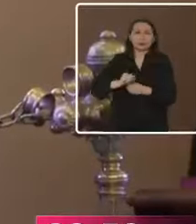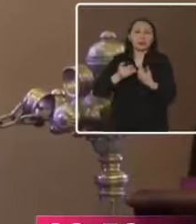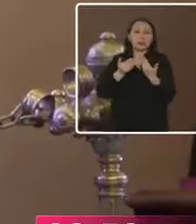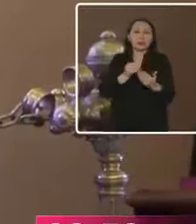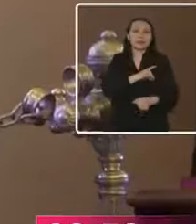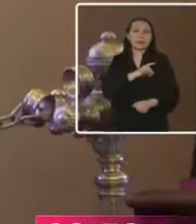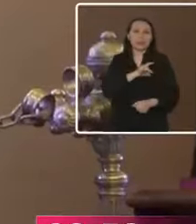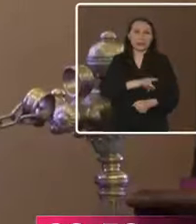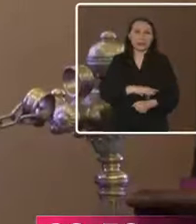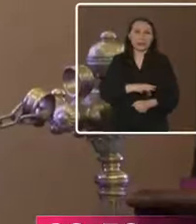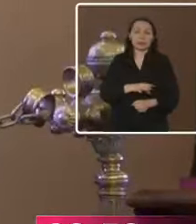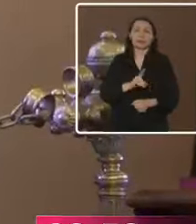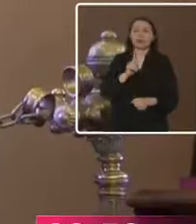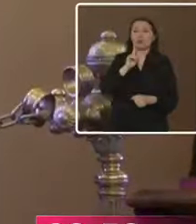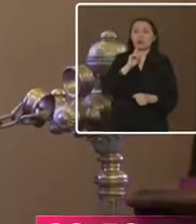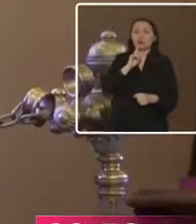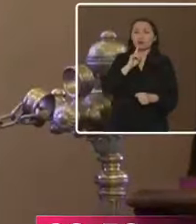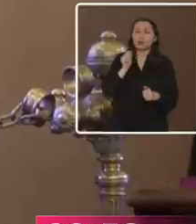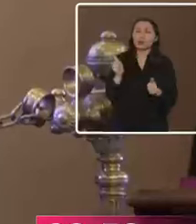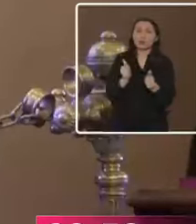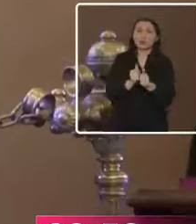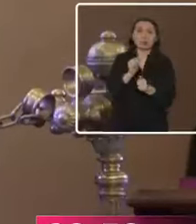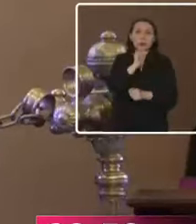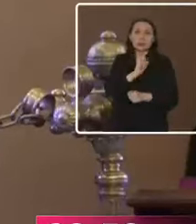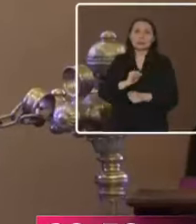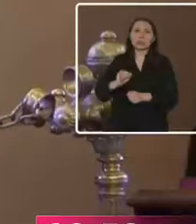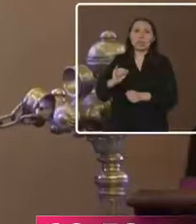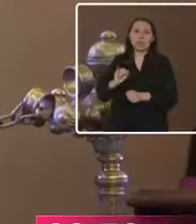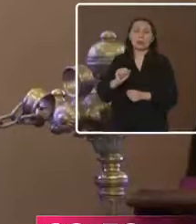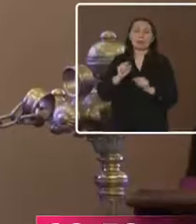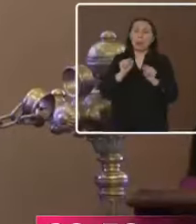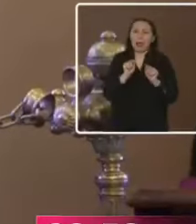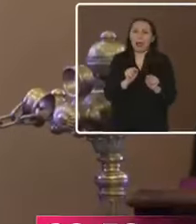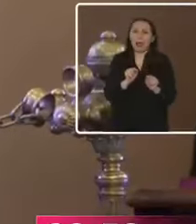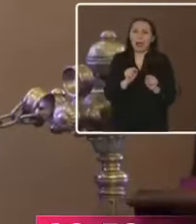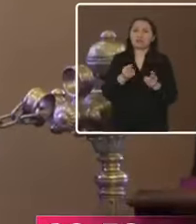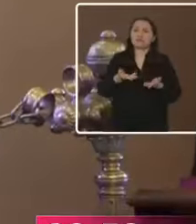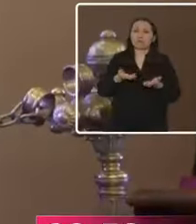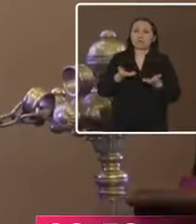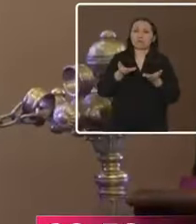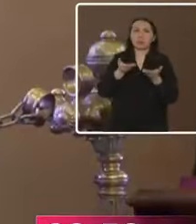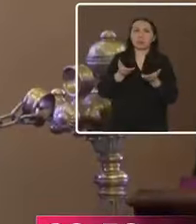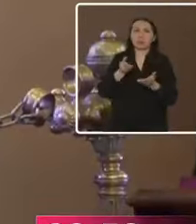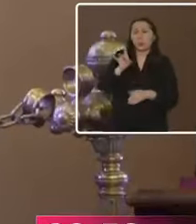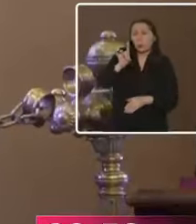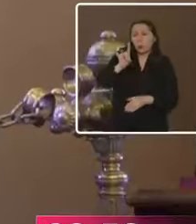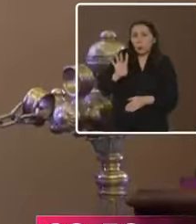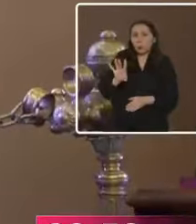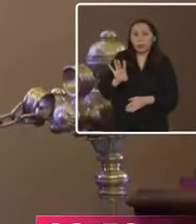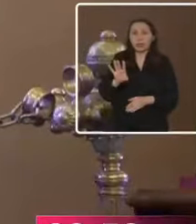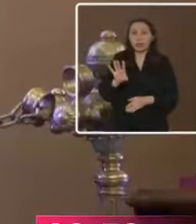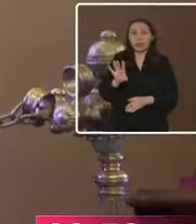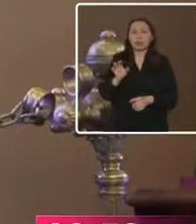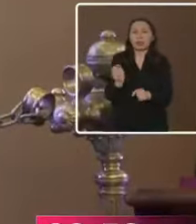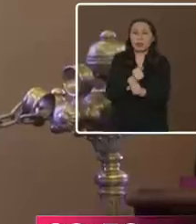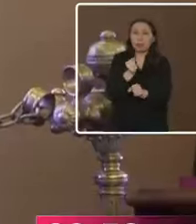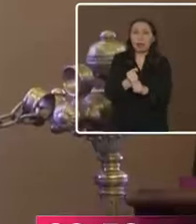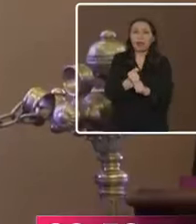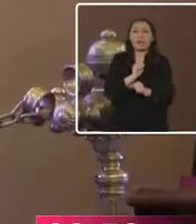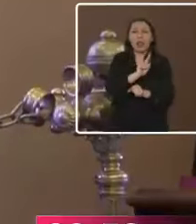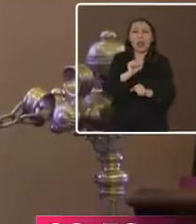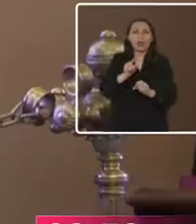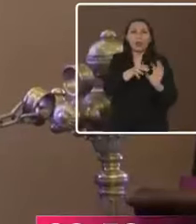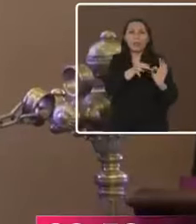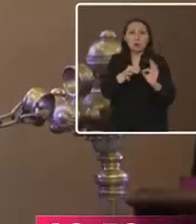Chile, por estar siempre ahí, con esa disposición única a trabajar en